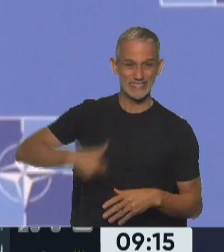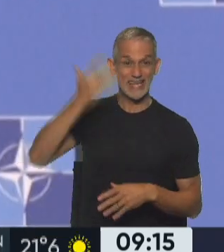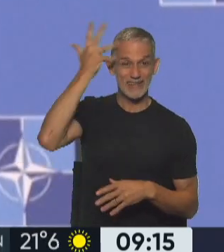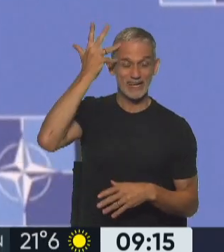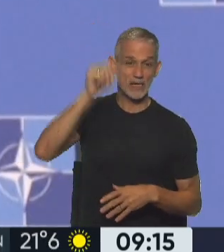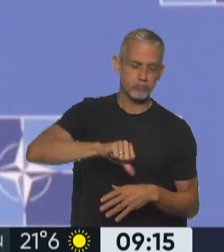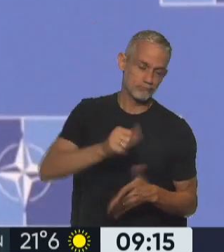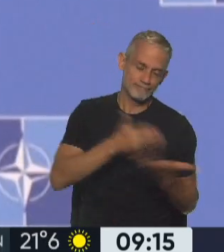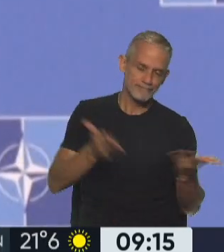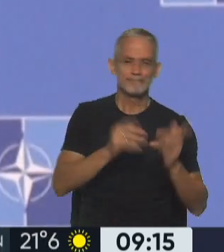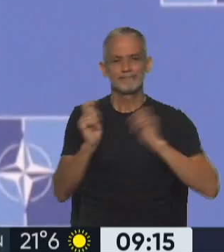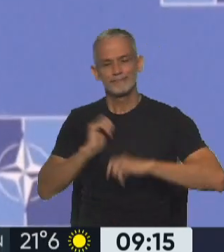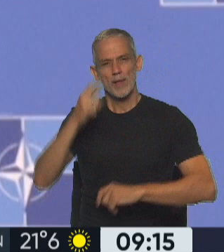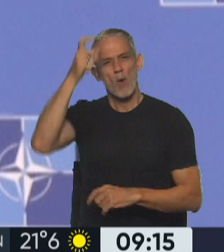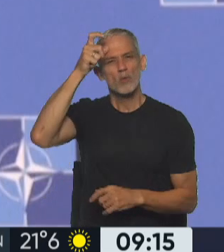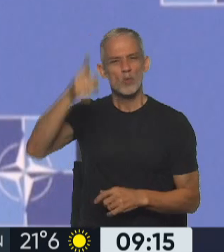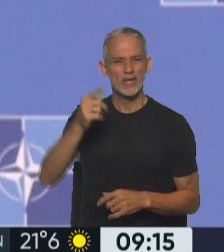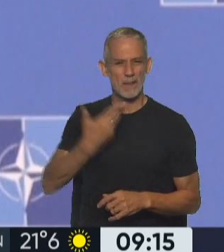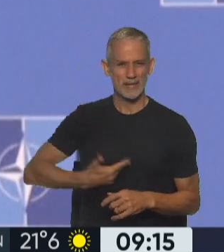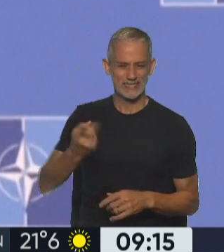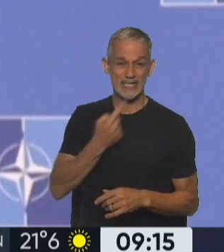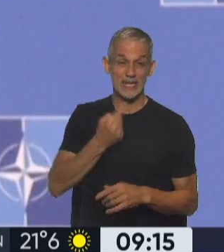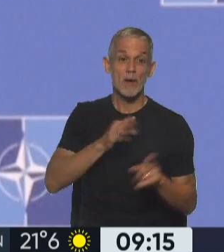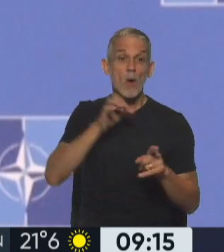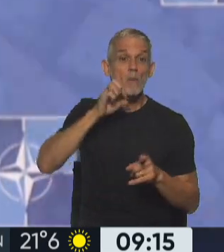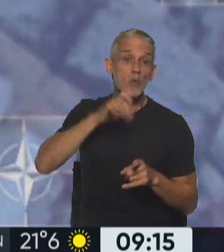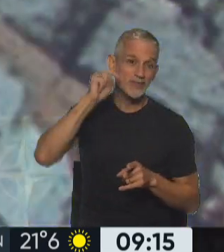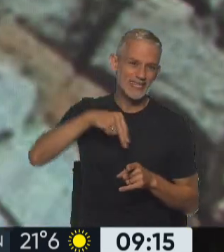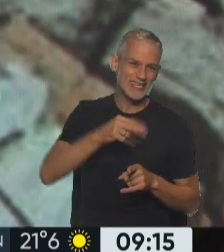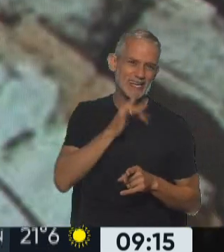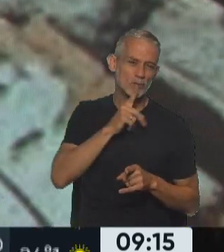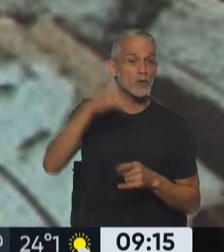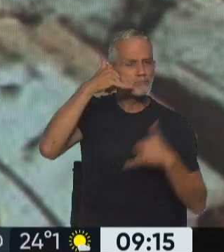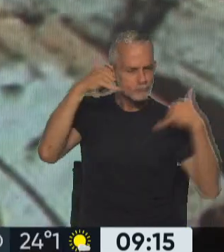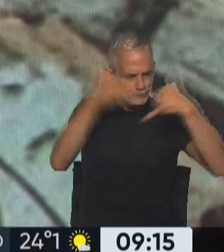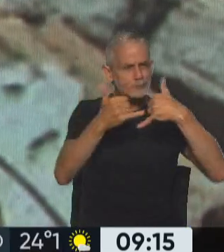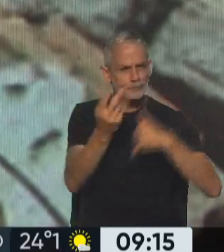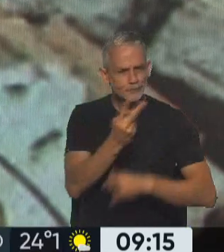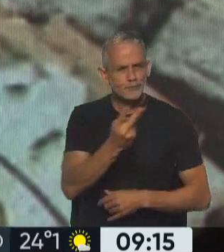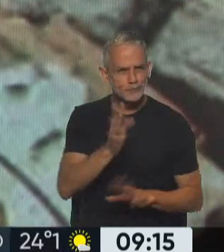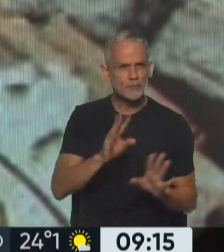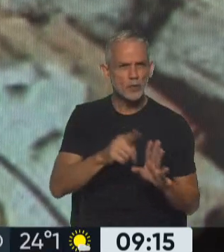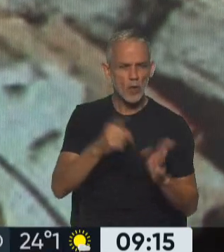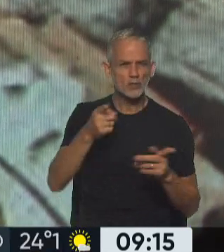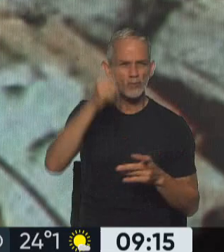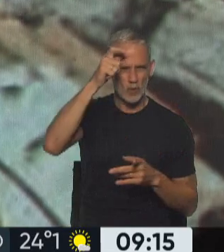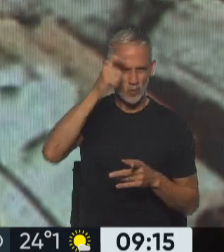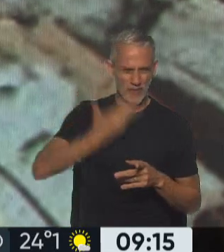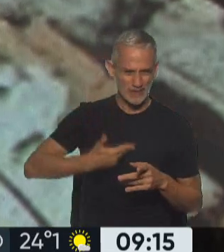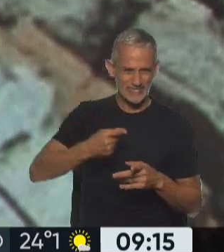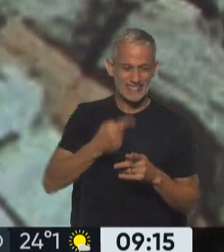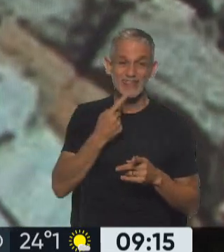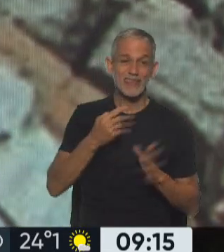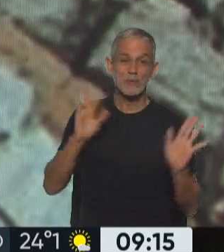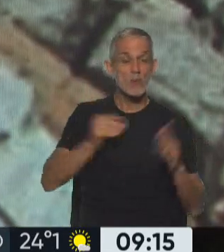francés Macron. Por ahora, lo que dijo Putin, porque se comunicó telefónicamente con Erdogan, es que él